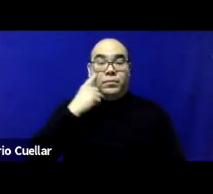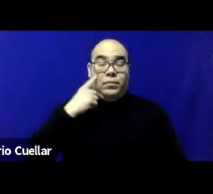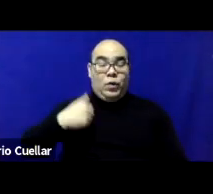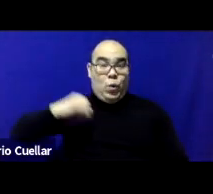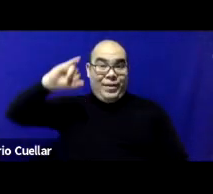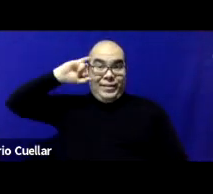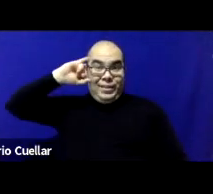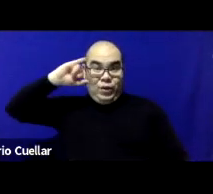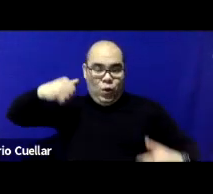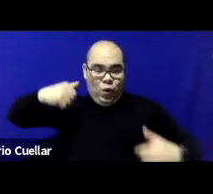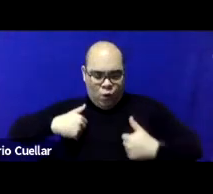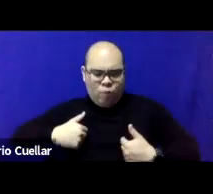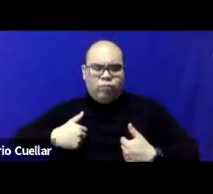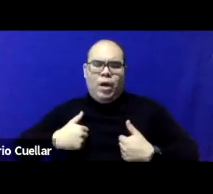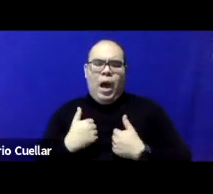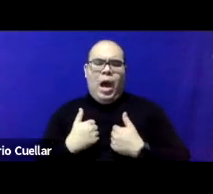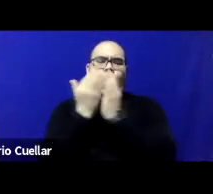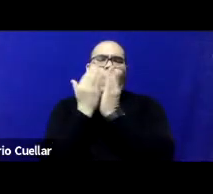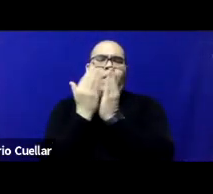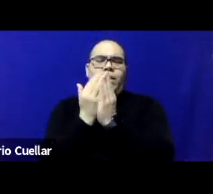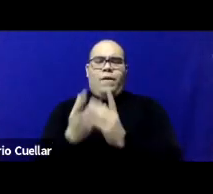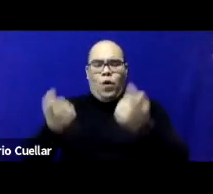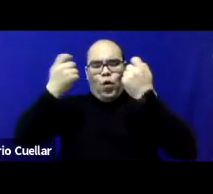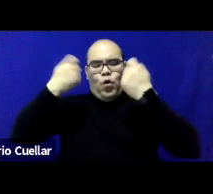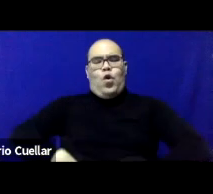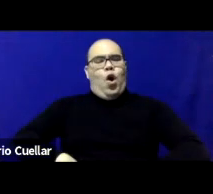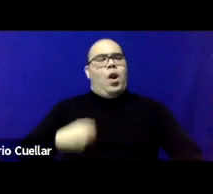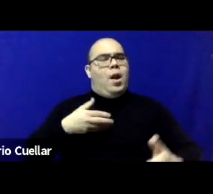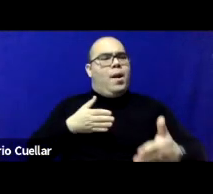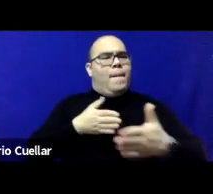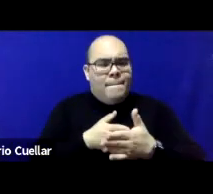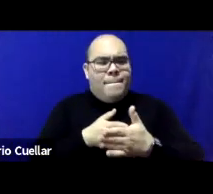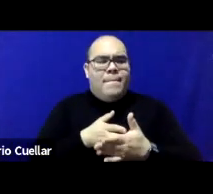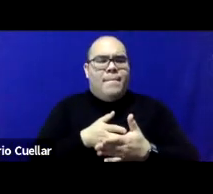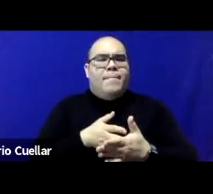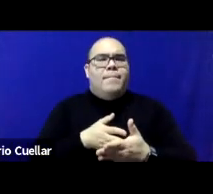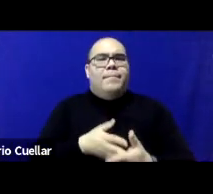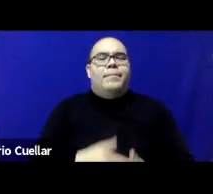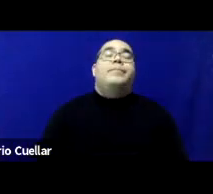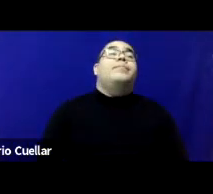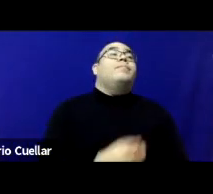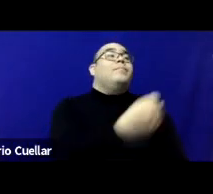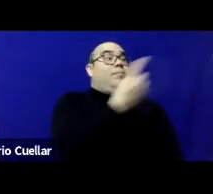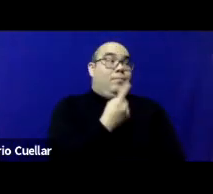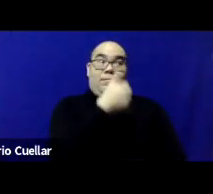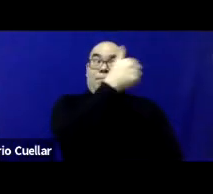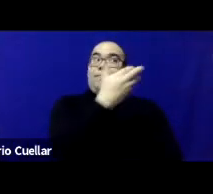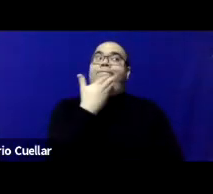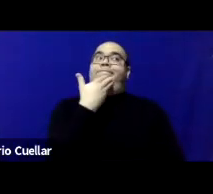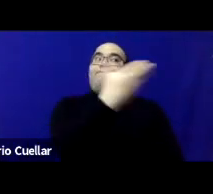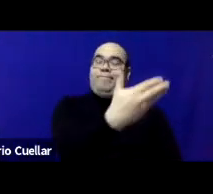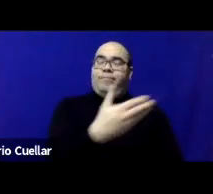psicólogo llega hasta qué punto? Bueno, gracias por esa pregunta. Nosotros, digamos que hay una cosa